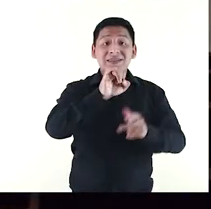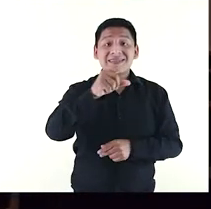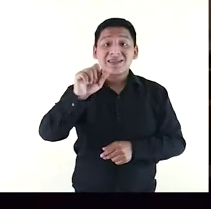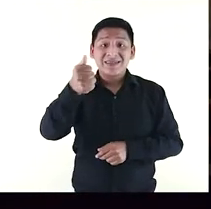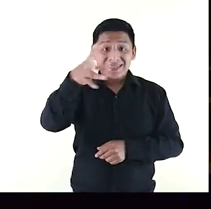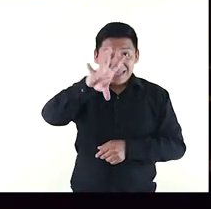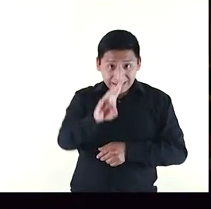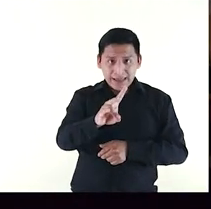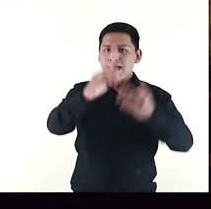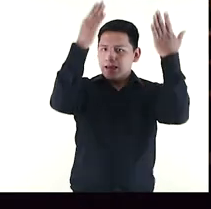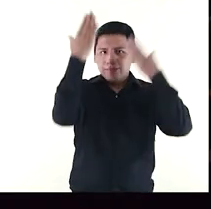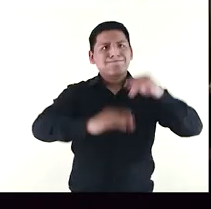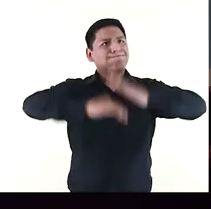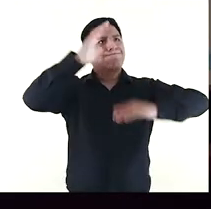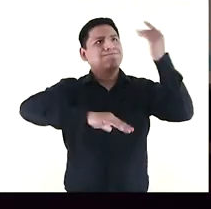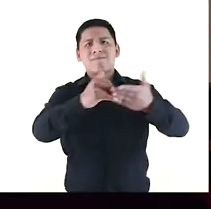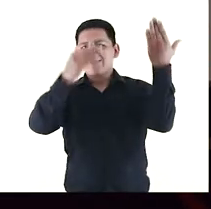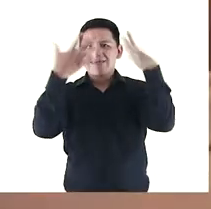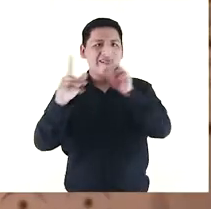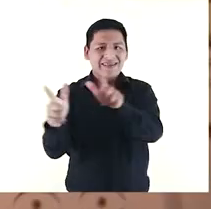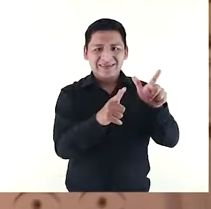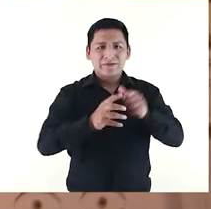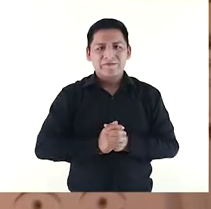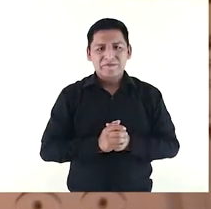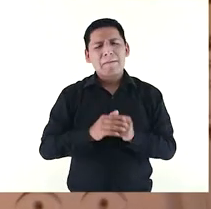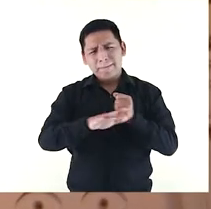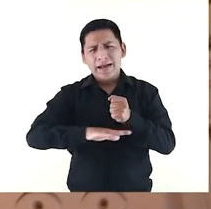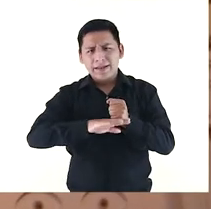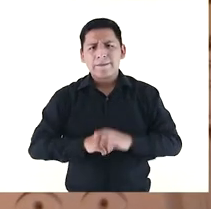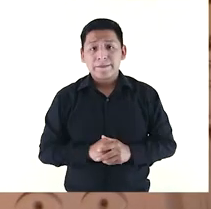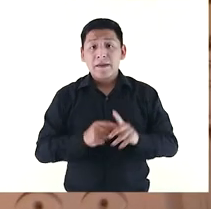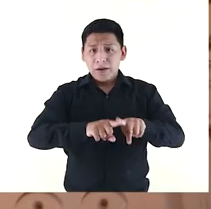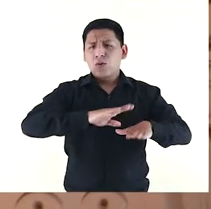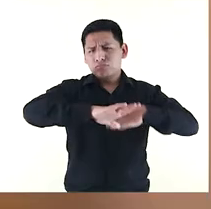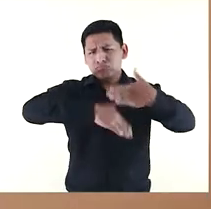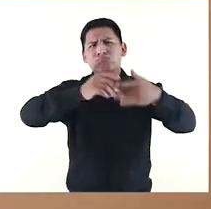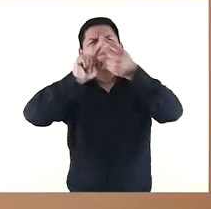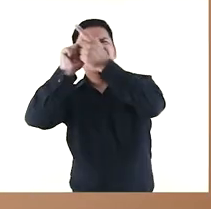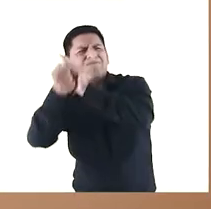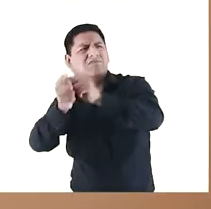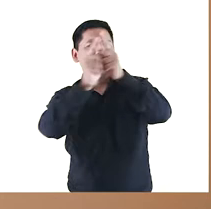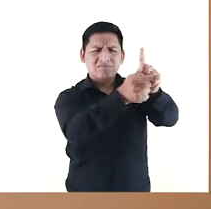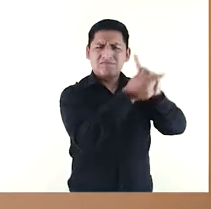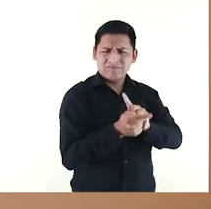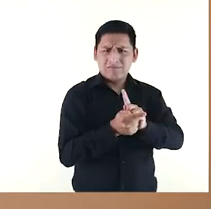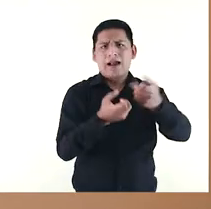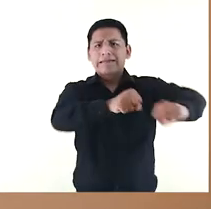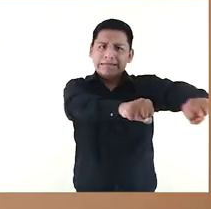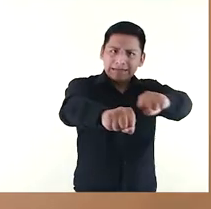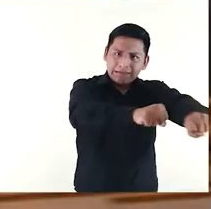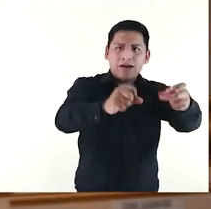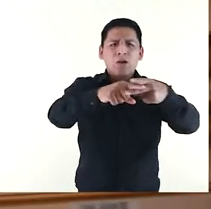siglo XVII ya se hallaba construida en su forma más simple. Sin embargo, distintos eventos fueron transformando a la